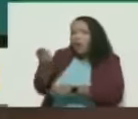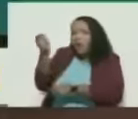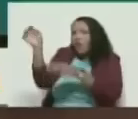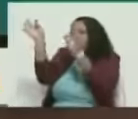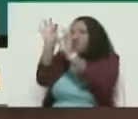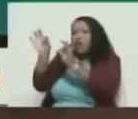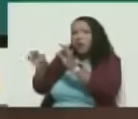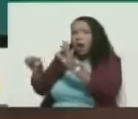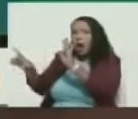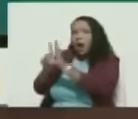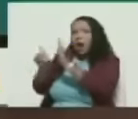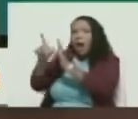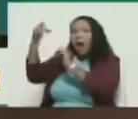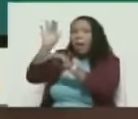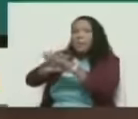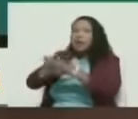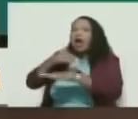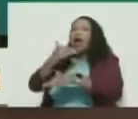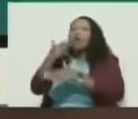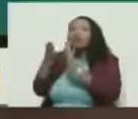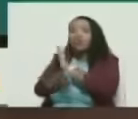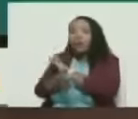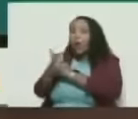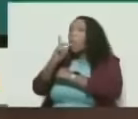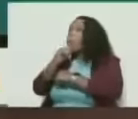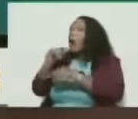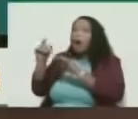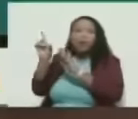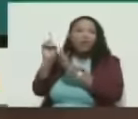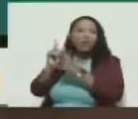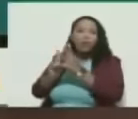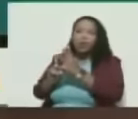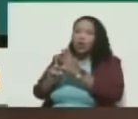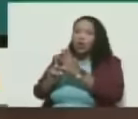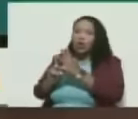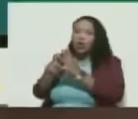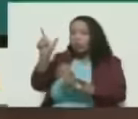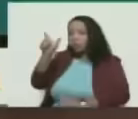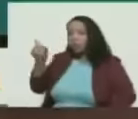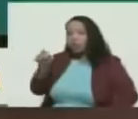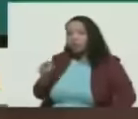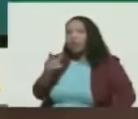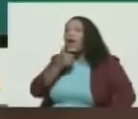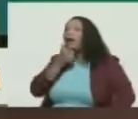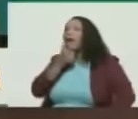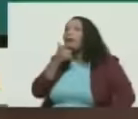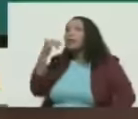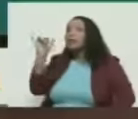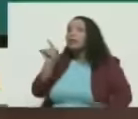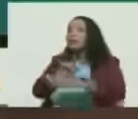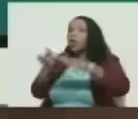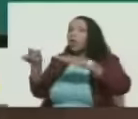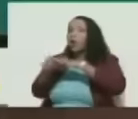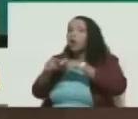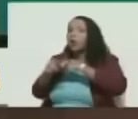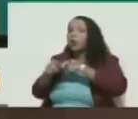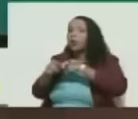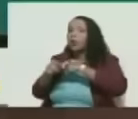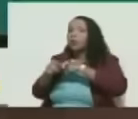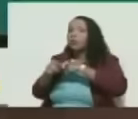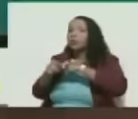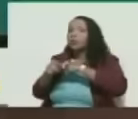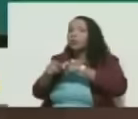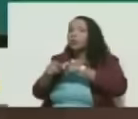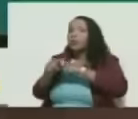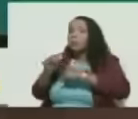de legitimar lo que ahí pasó. No hay ningún documento que la Guyana inglesa, que la República Cooperativa de